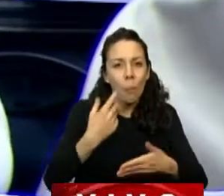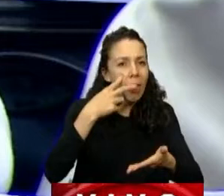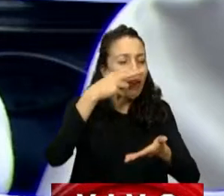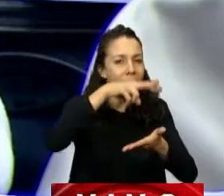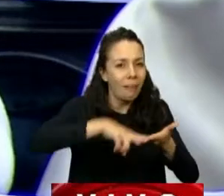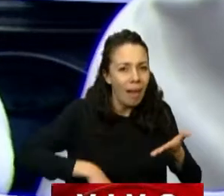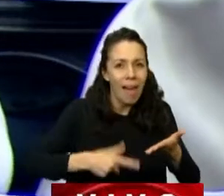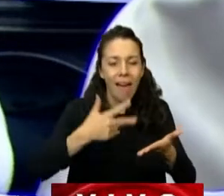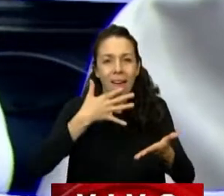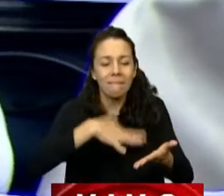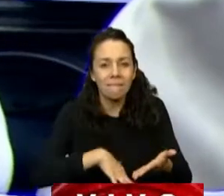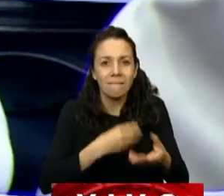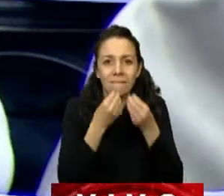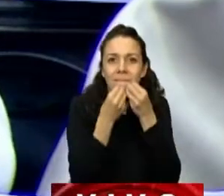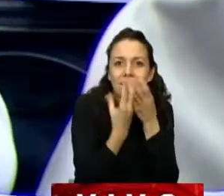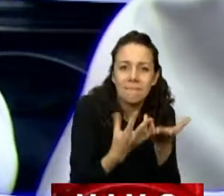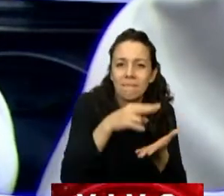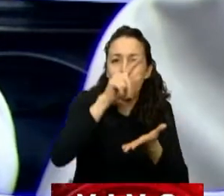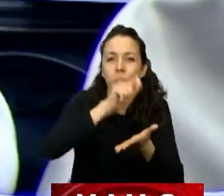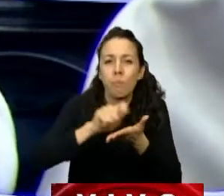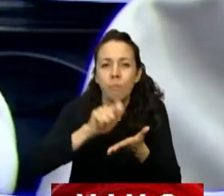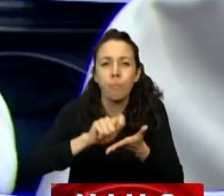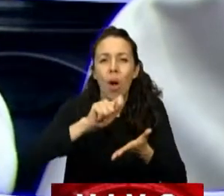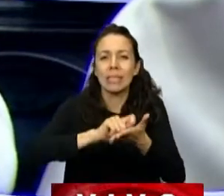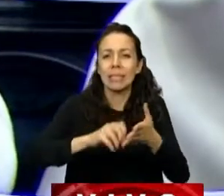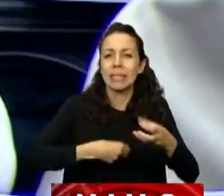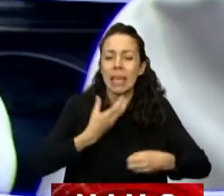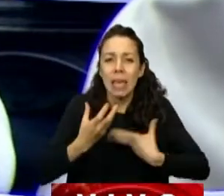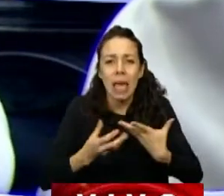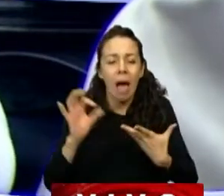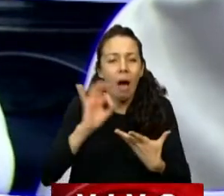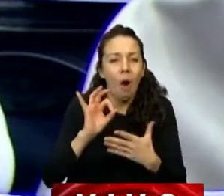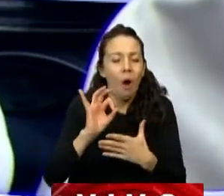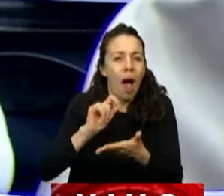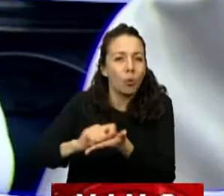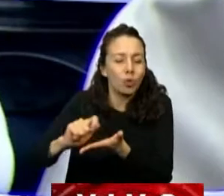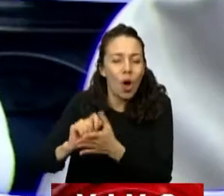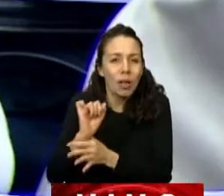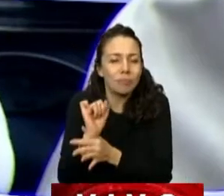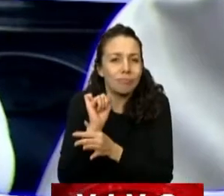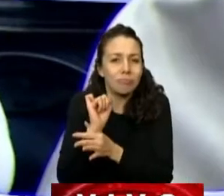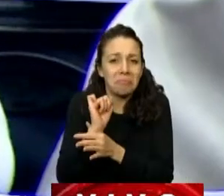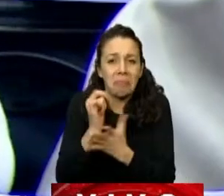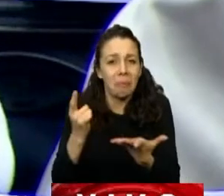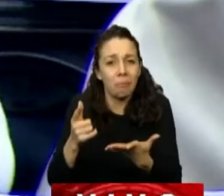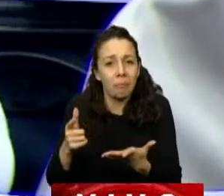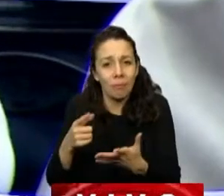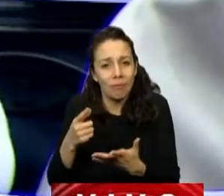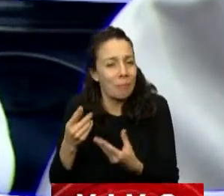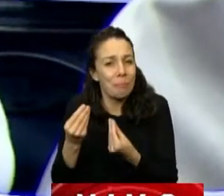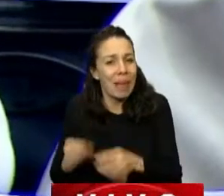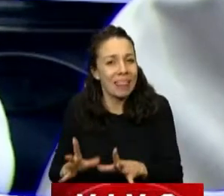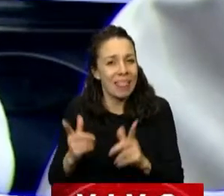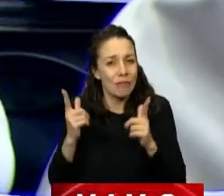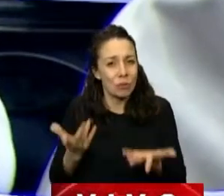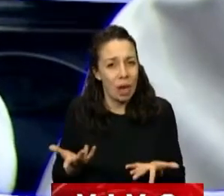de los Anillos o, por qué no, con la poesía. Y junto con las bibliotecas también desfinanciamos el